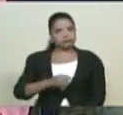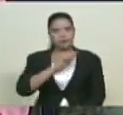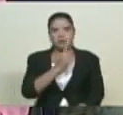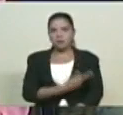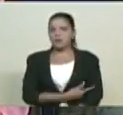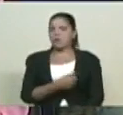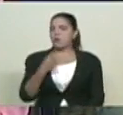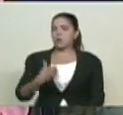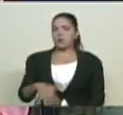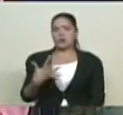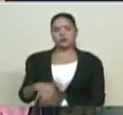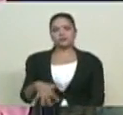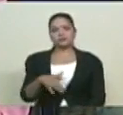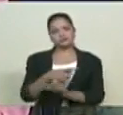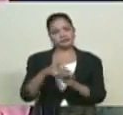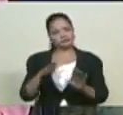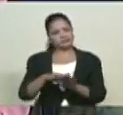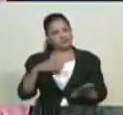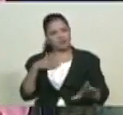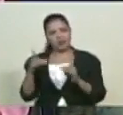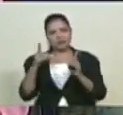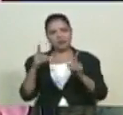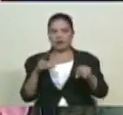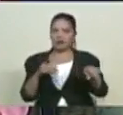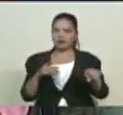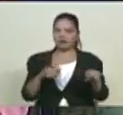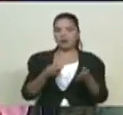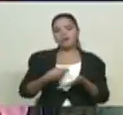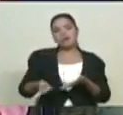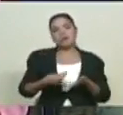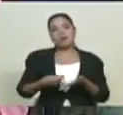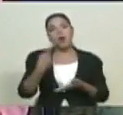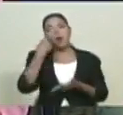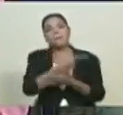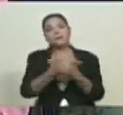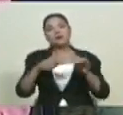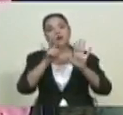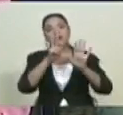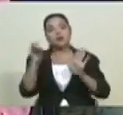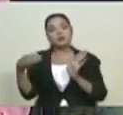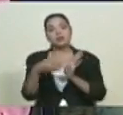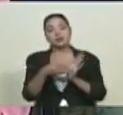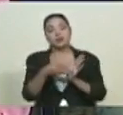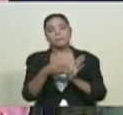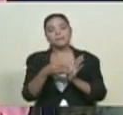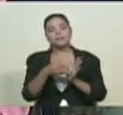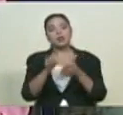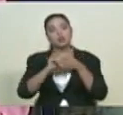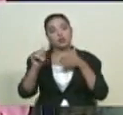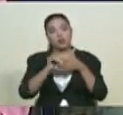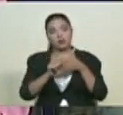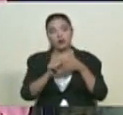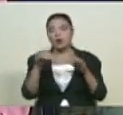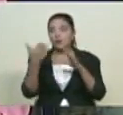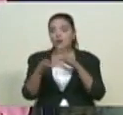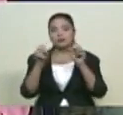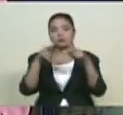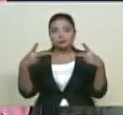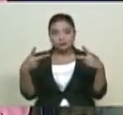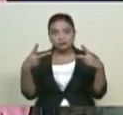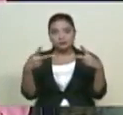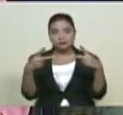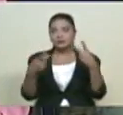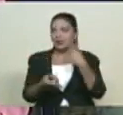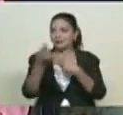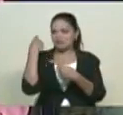talante muy ajeno al diálogo, que Trump se bajó de la mula con $1.900.000, publicado en el Nuevo Herald, por cierto, del